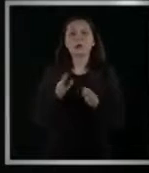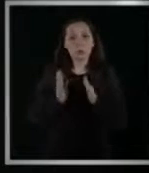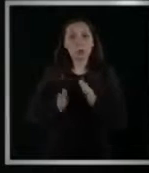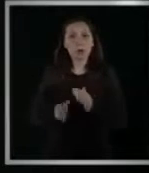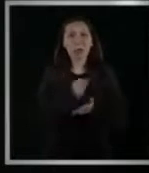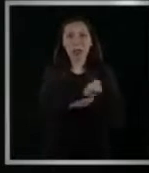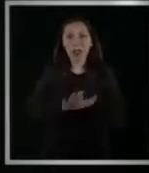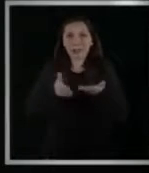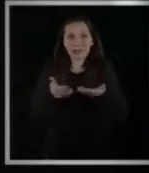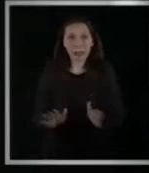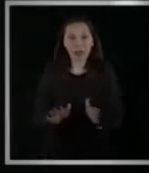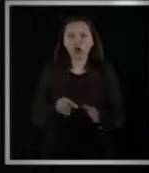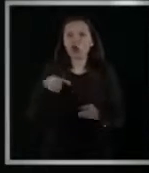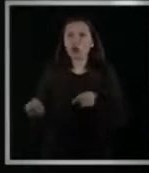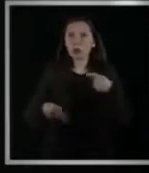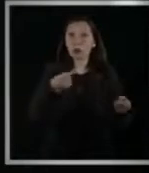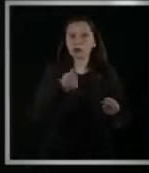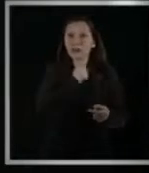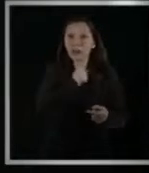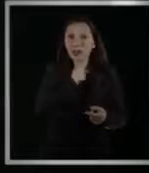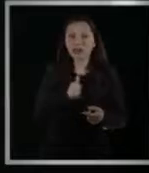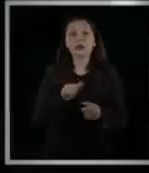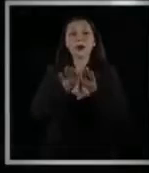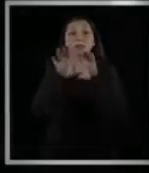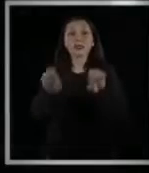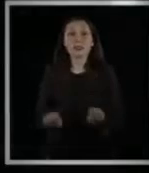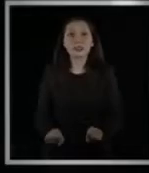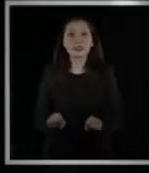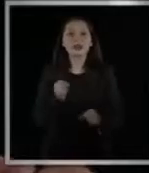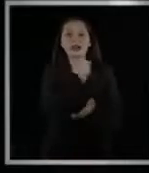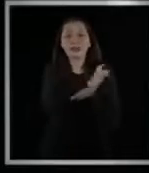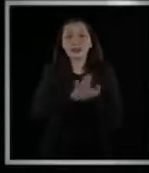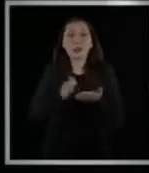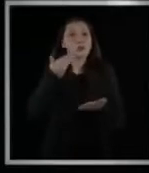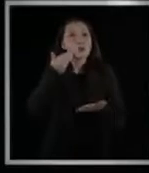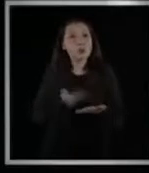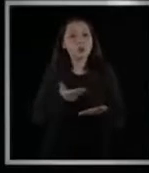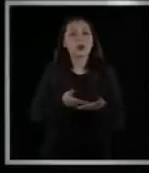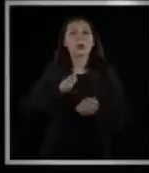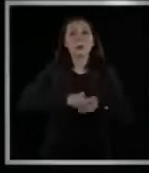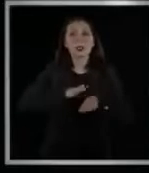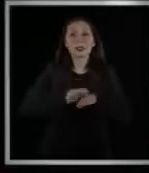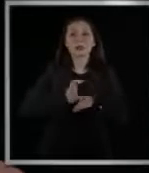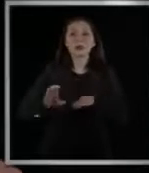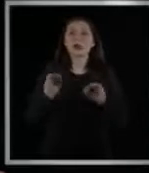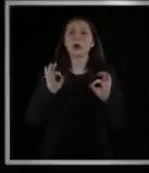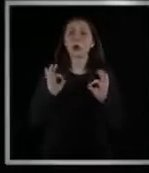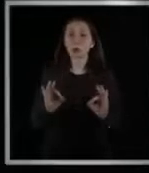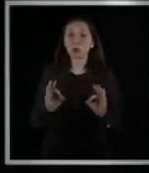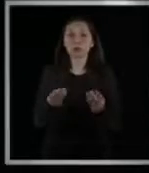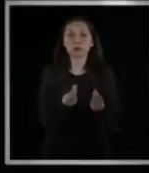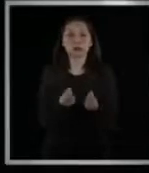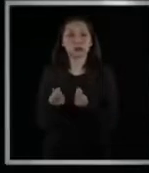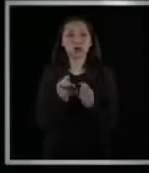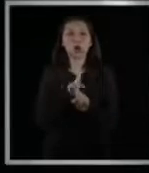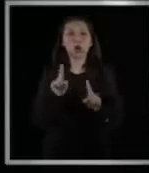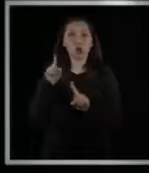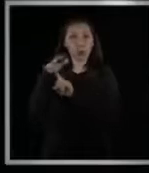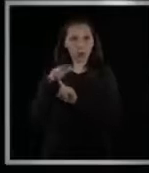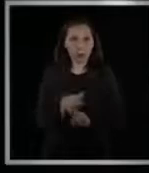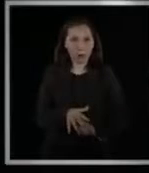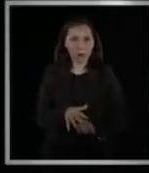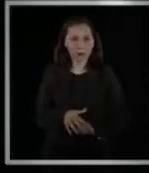que la van a mantener. Y para los demás, vamos a crear un sistema de becas y préstamos mucho más justo,